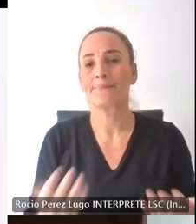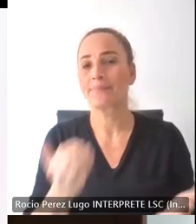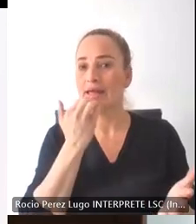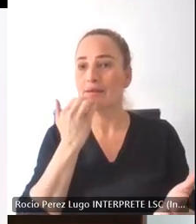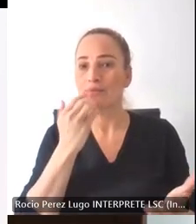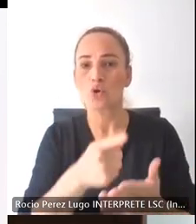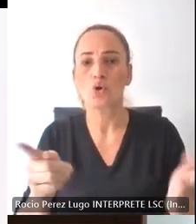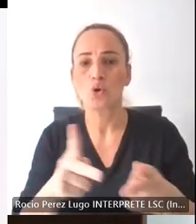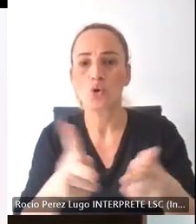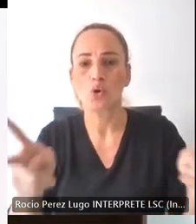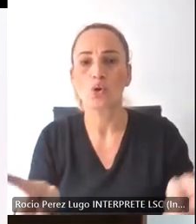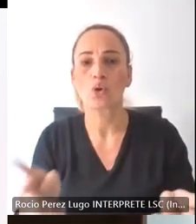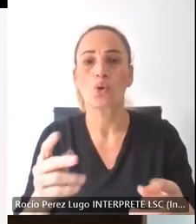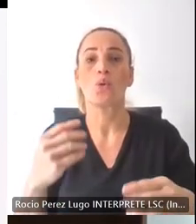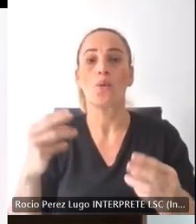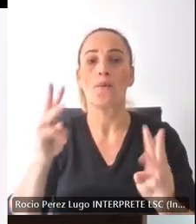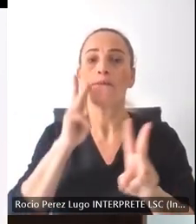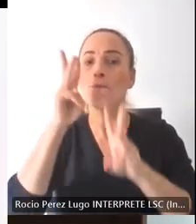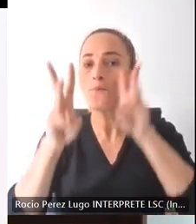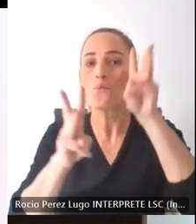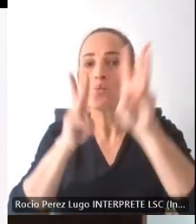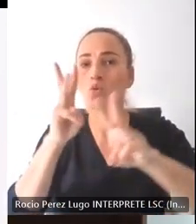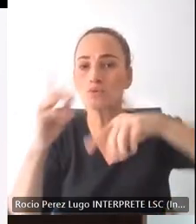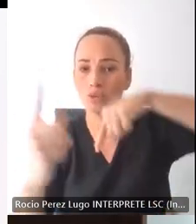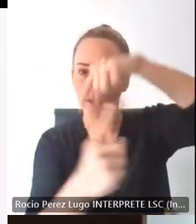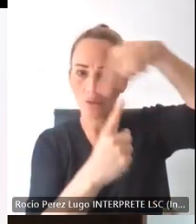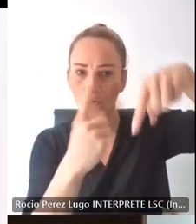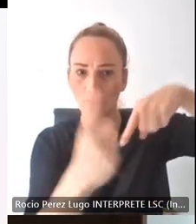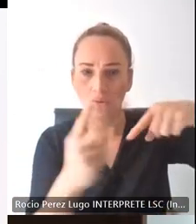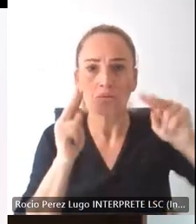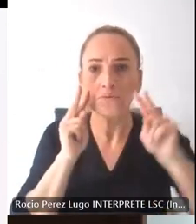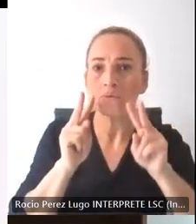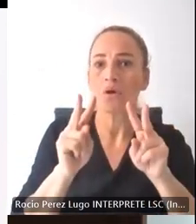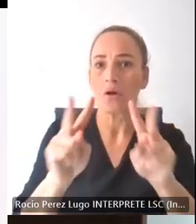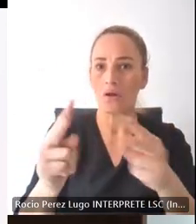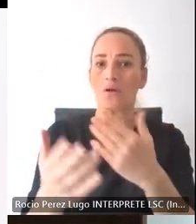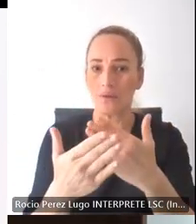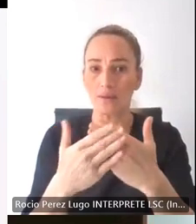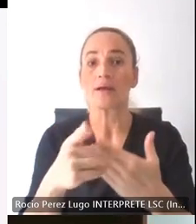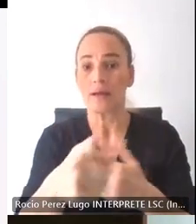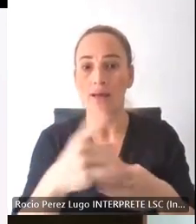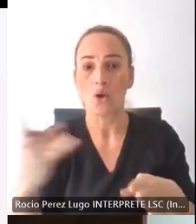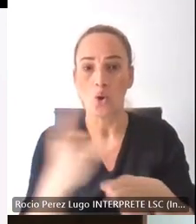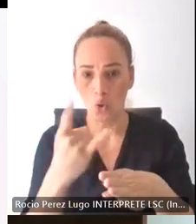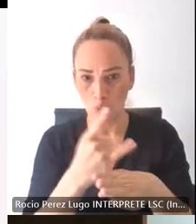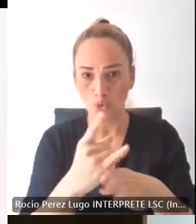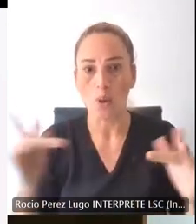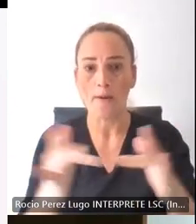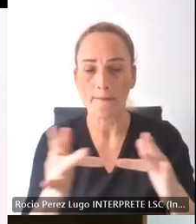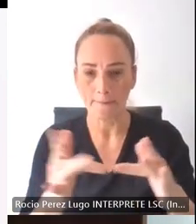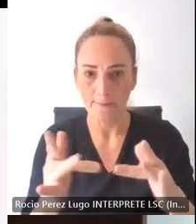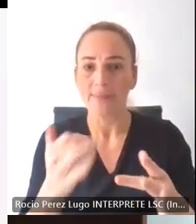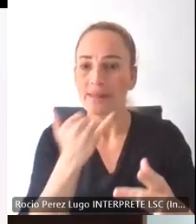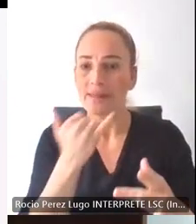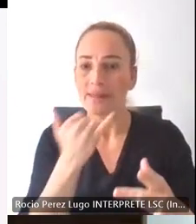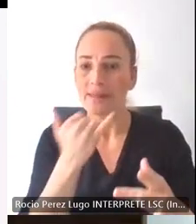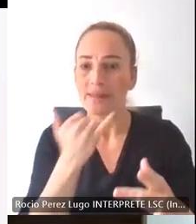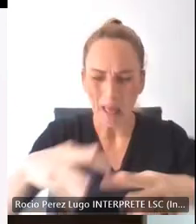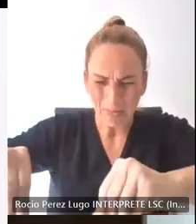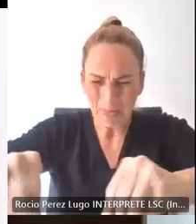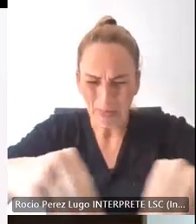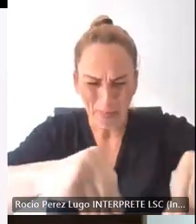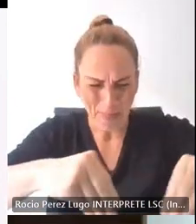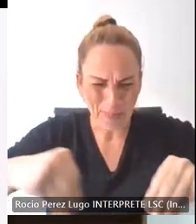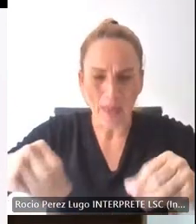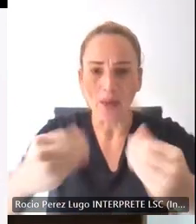lugares como, por ejemplo, museos, nos vamos a dar cuenta que en los museos esos son los extintores que se utilizan, porque la idea es que no que apague el